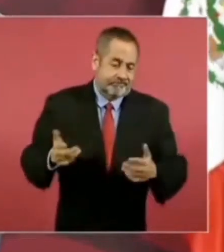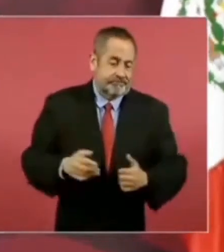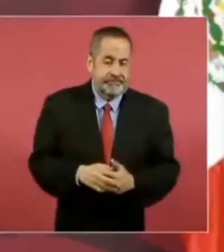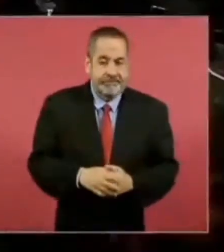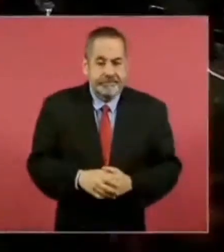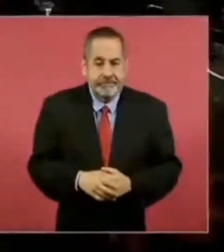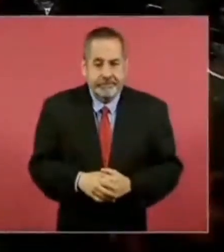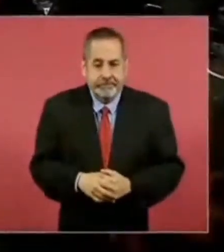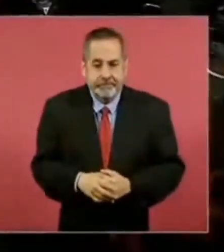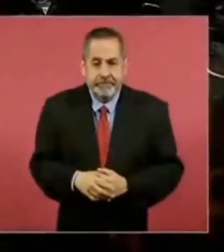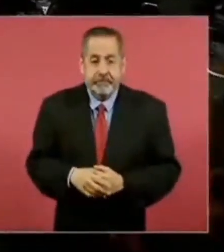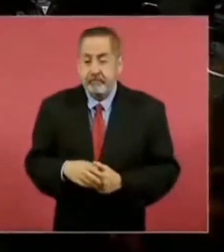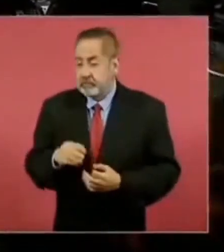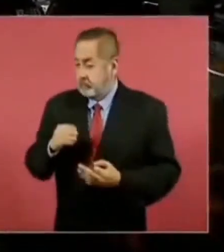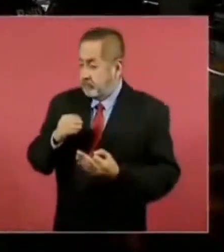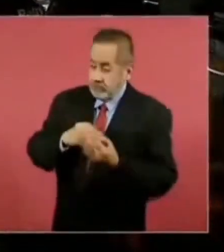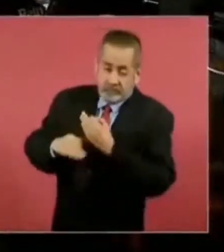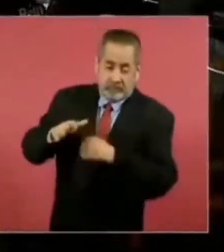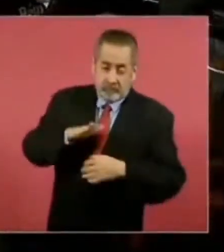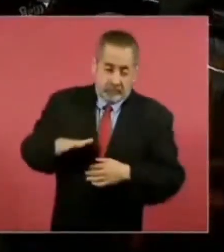no de todo Guanajuato,